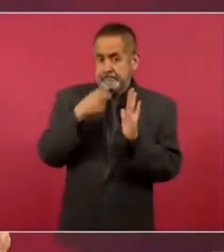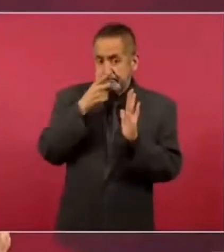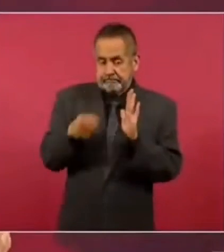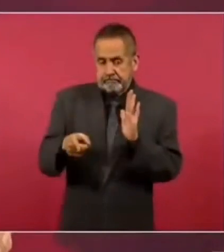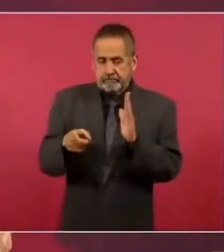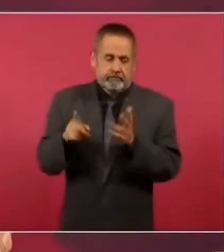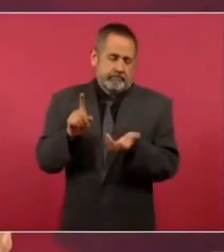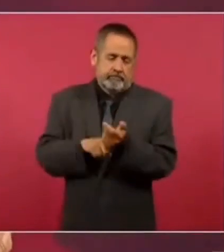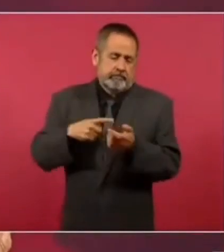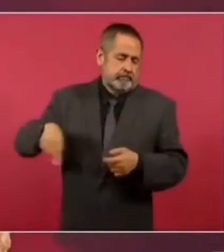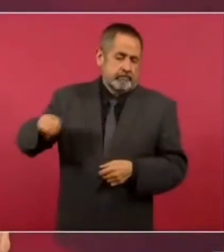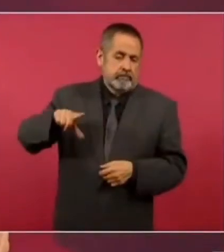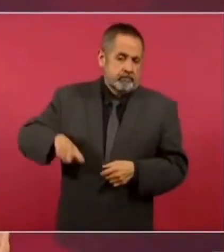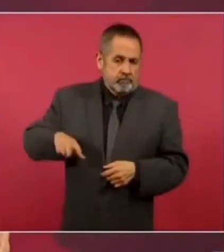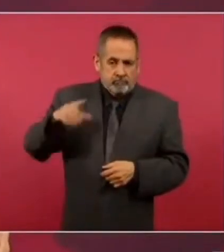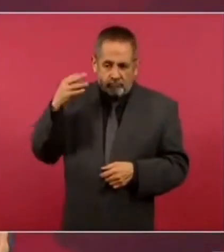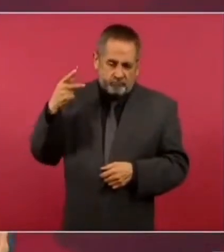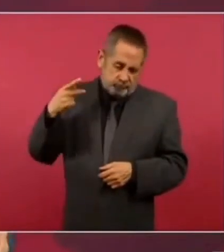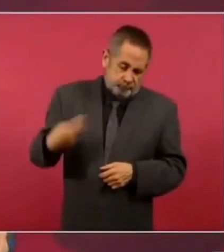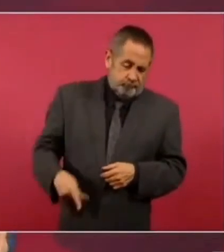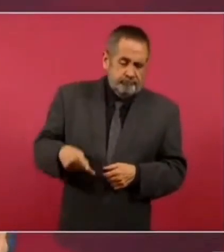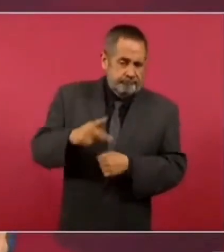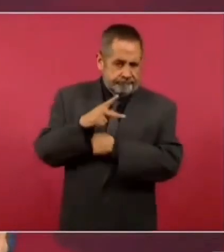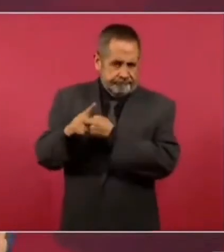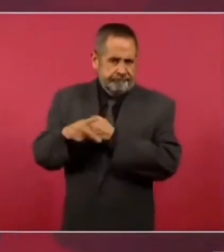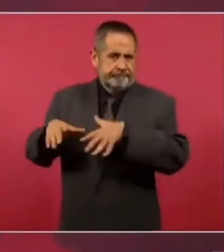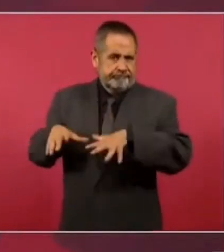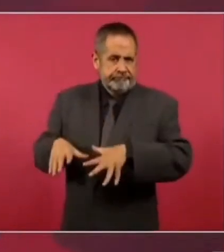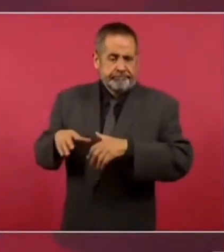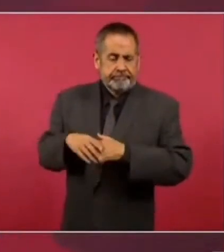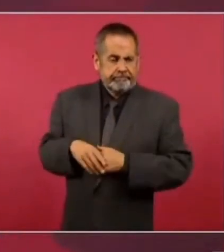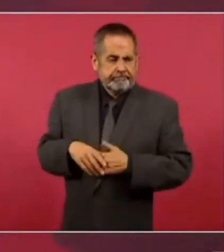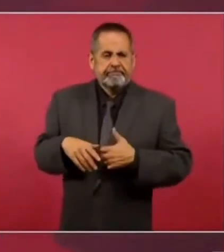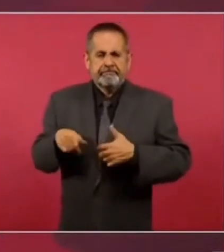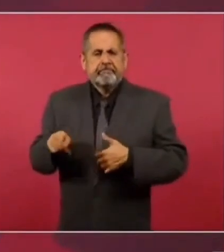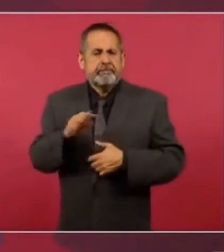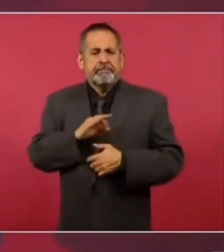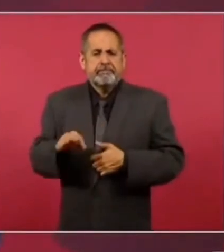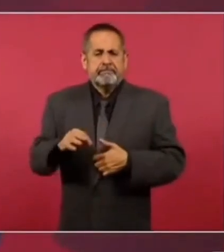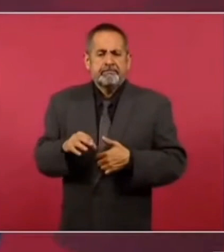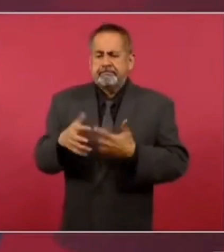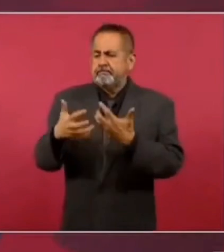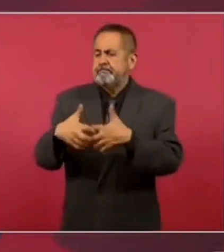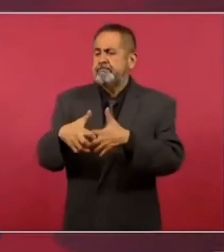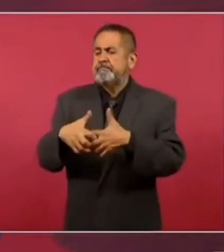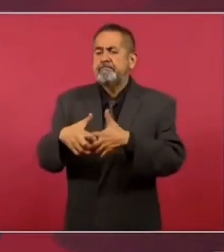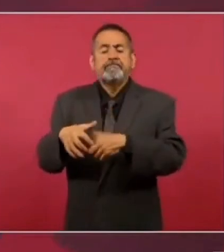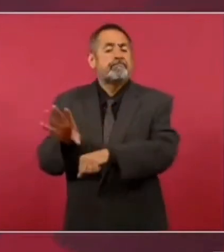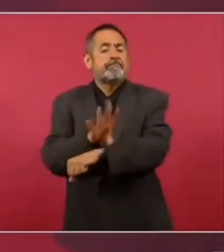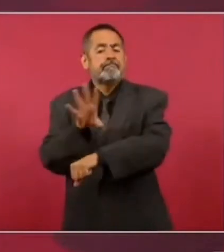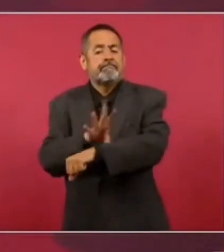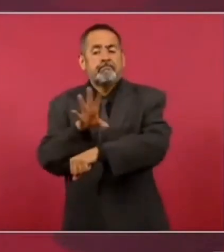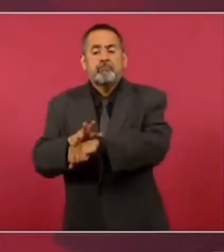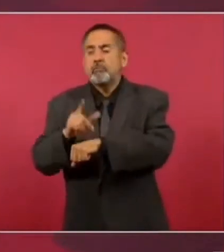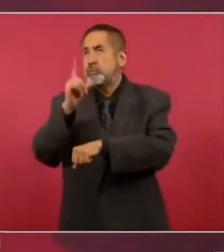el Estado, la Nación, podía llevar a